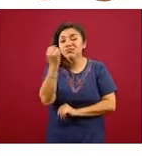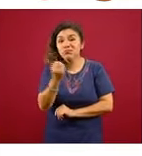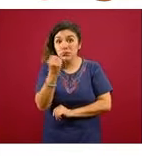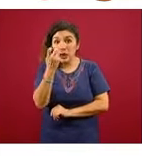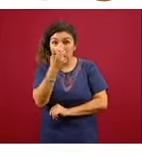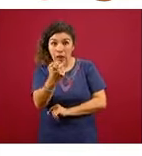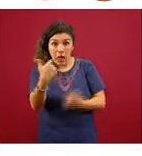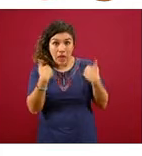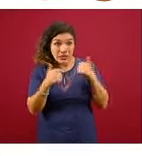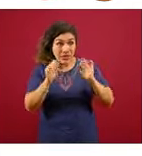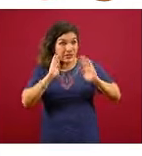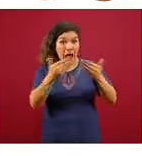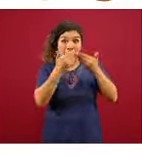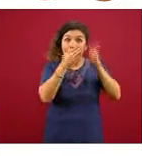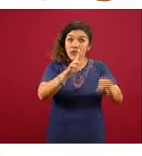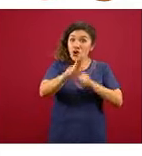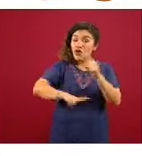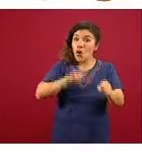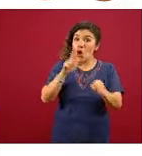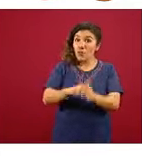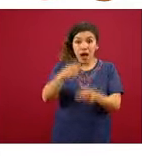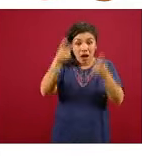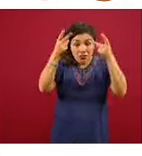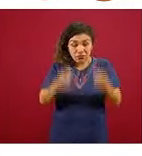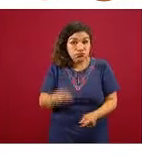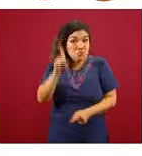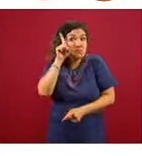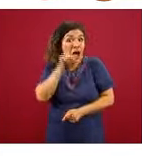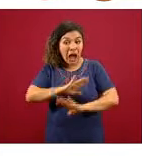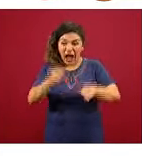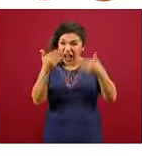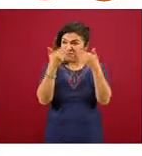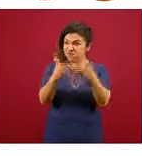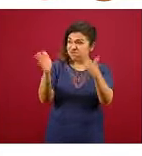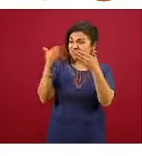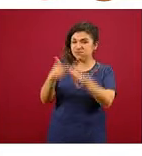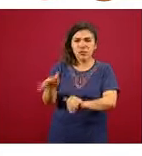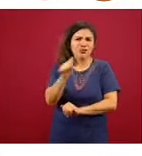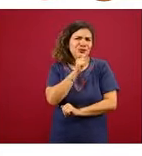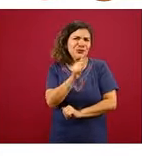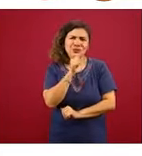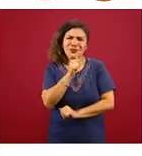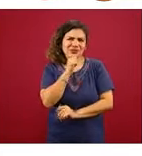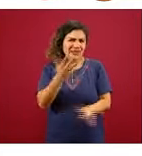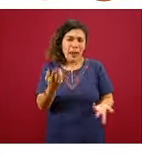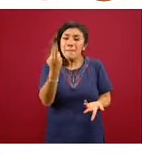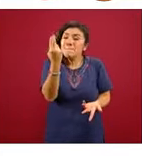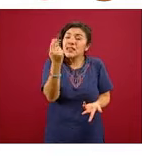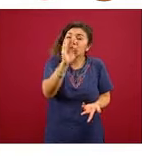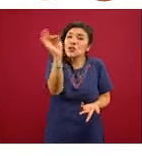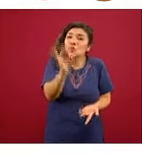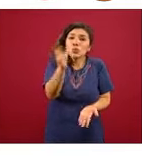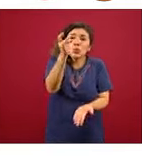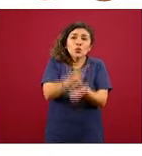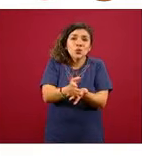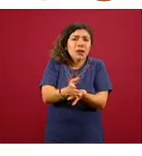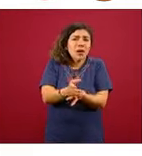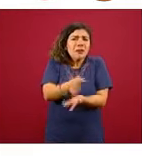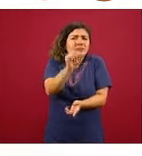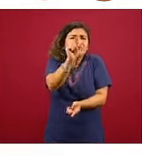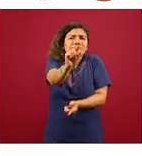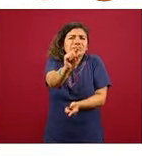la reactivación inmediata, total, completa de estas actividades, no, 25% es solo una